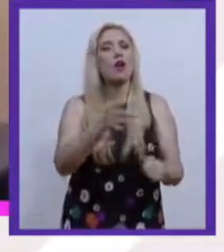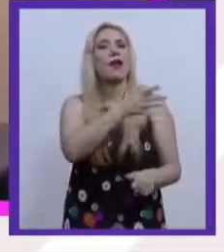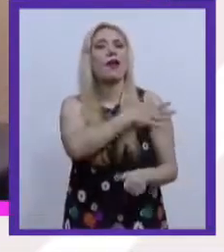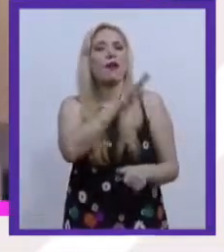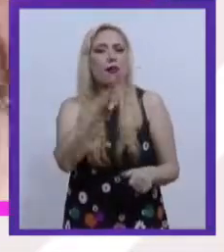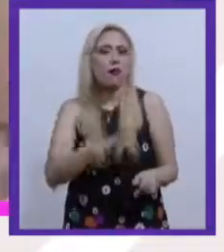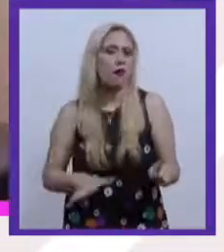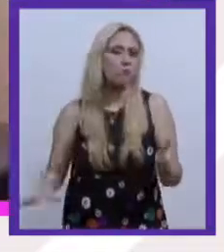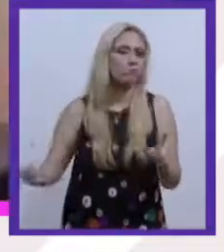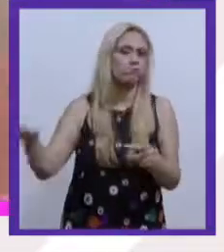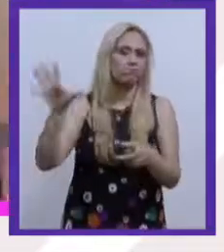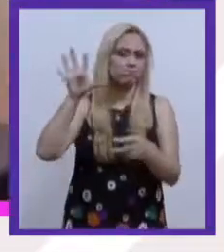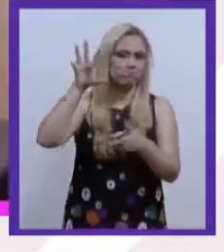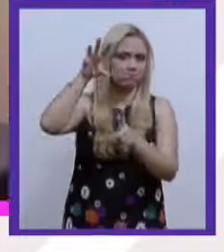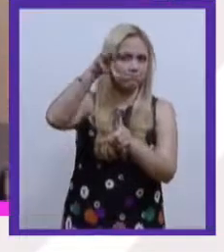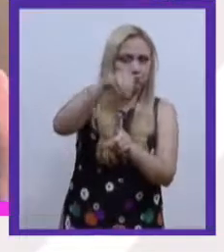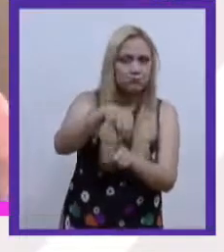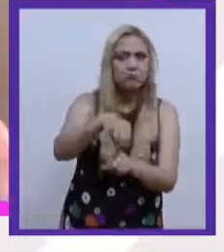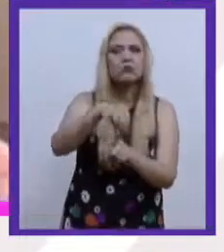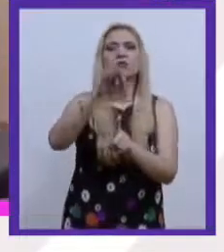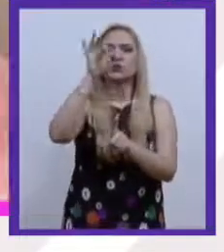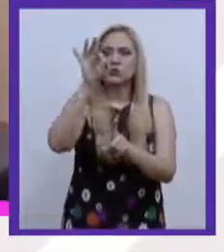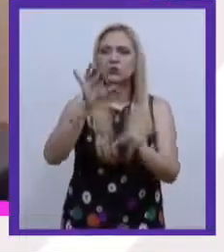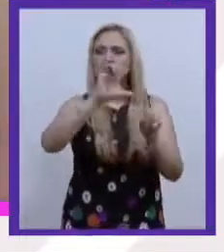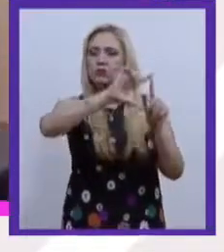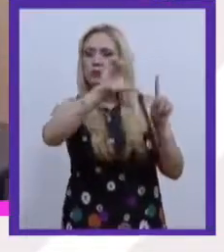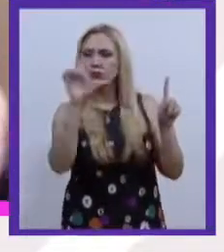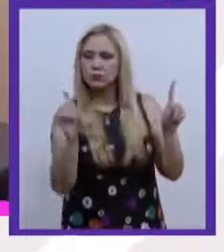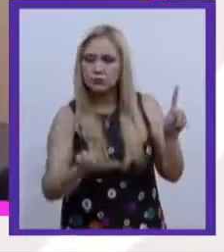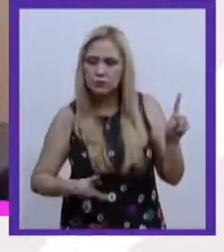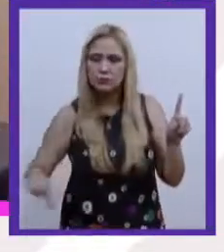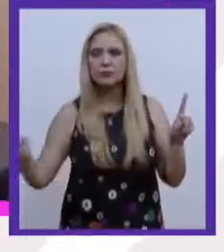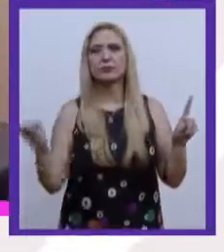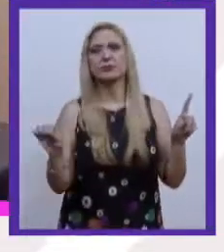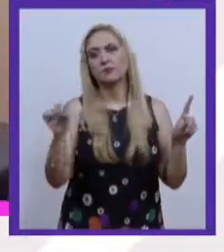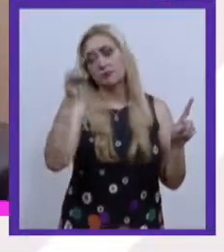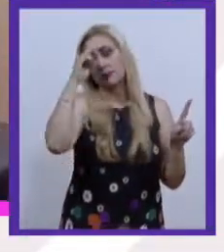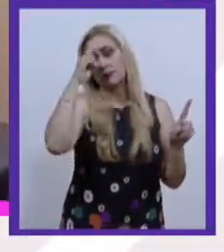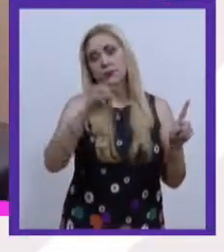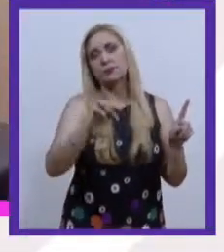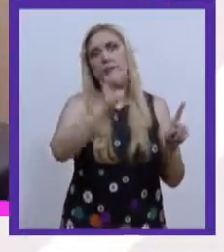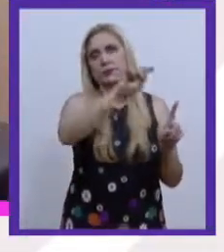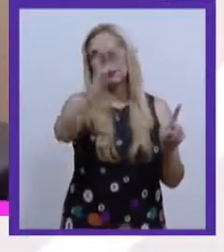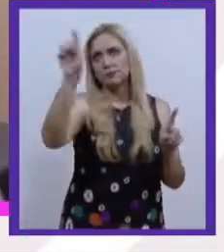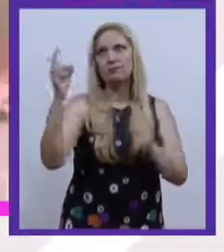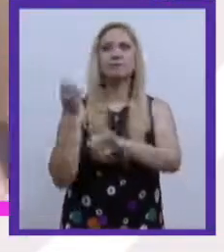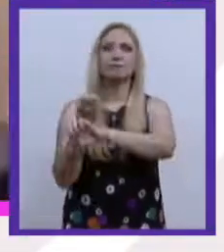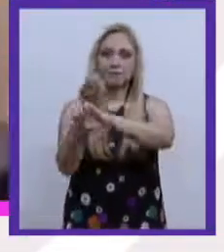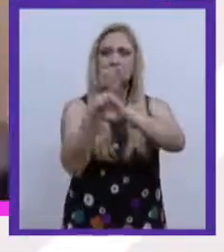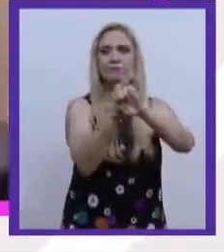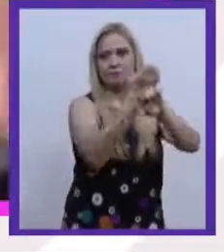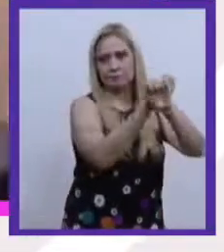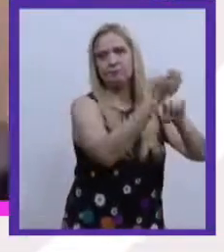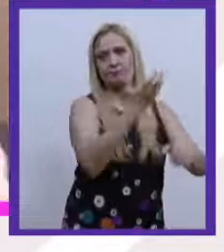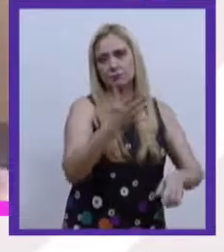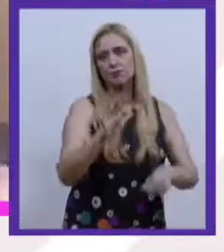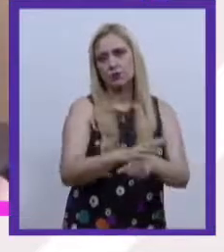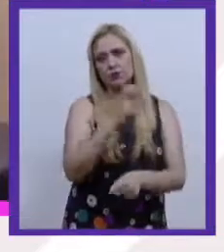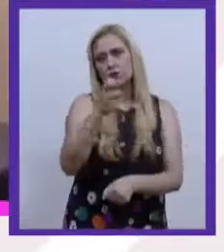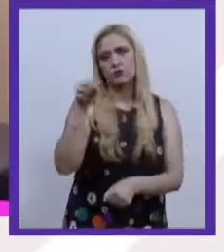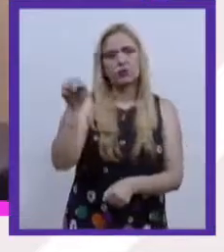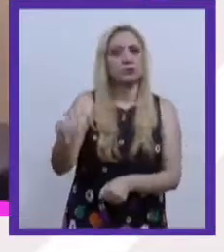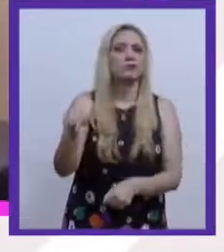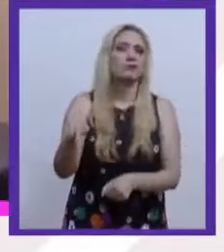general, tengan que ver con un sistema nacional de cuidados que también involucre a las entidades federativas y por lo tanto se genere